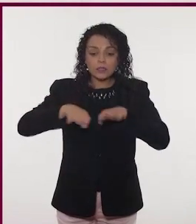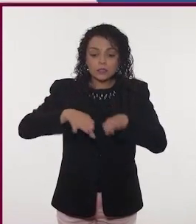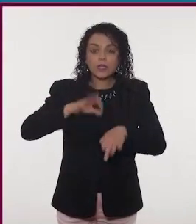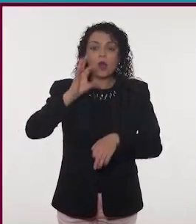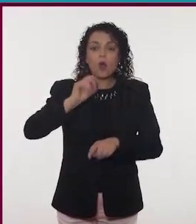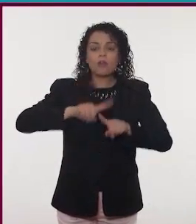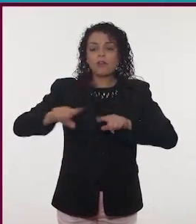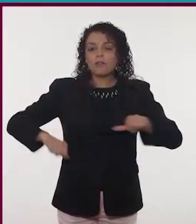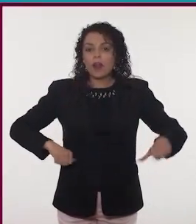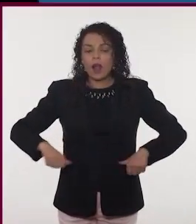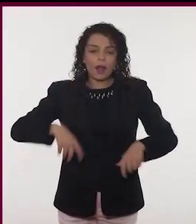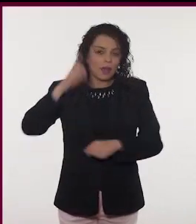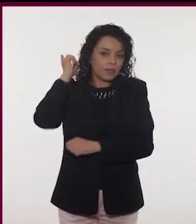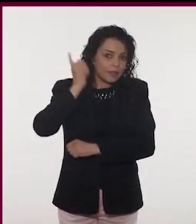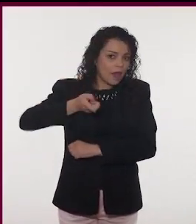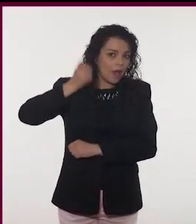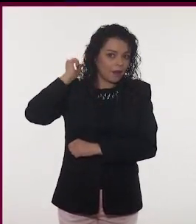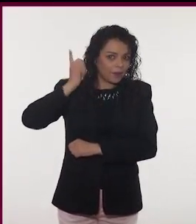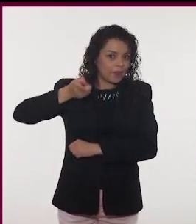días.